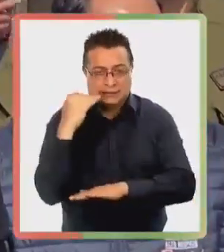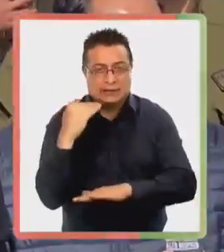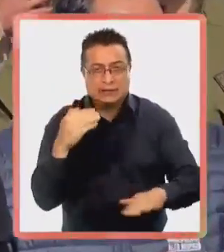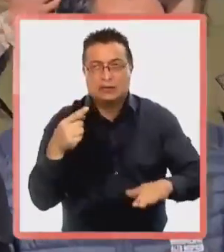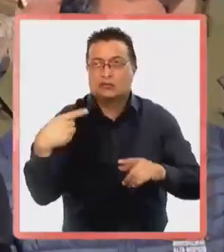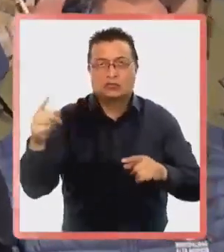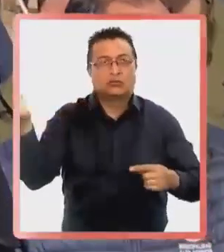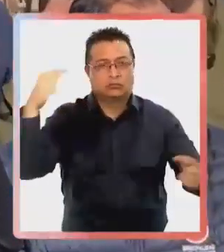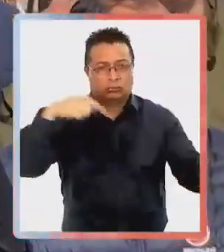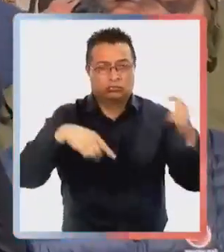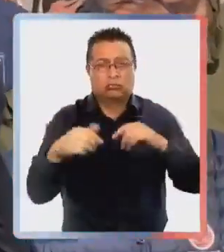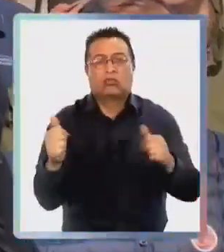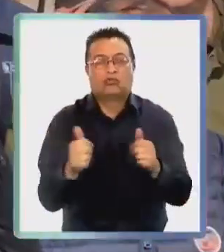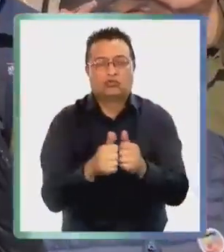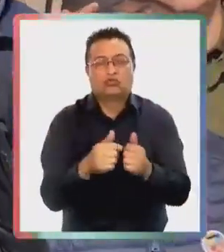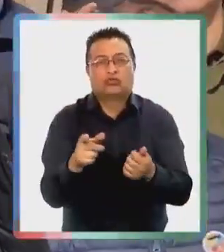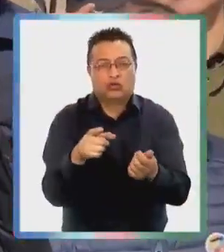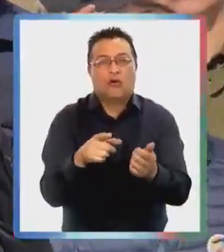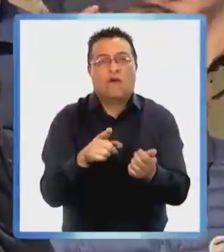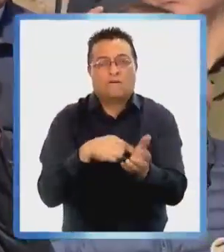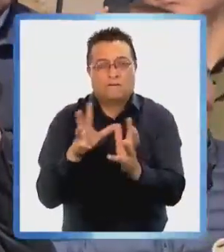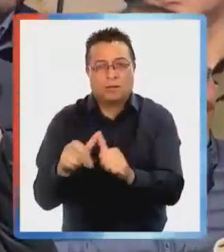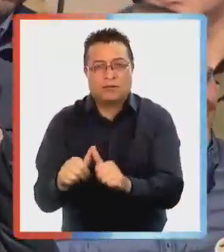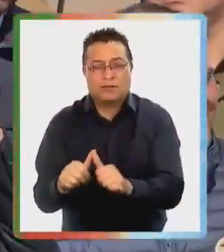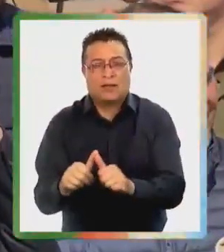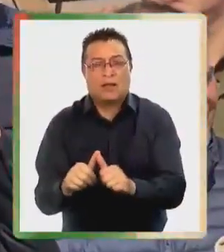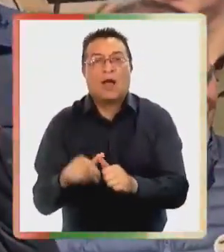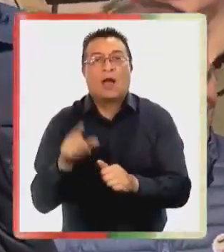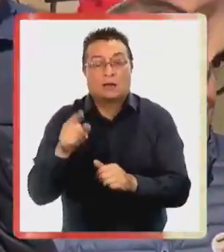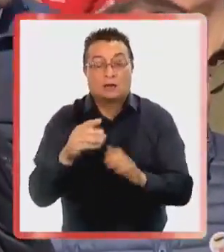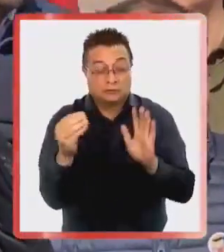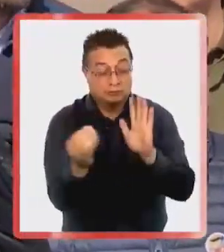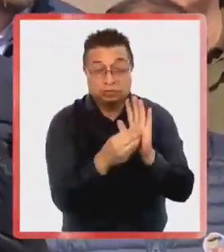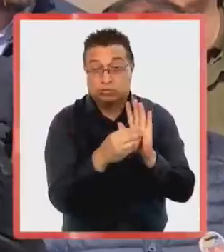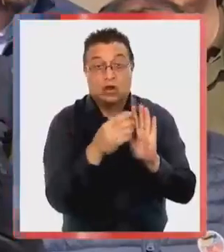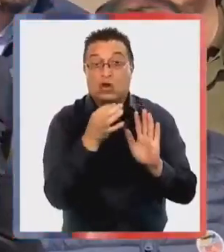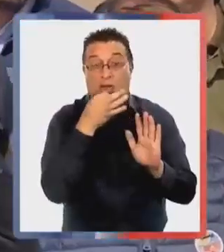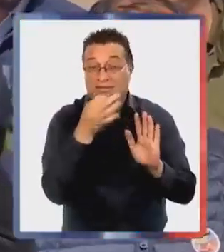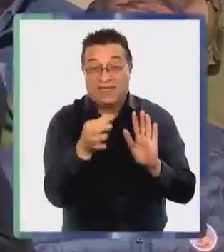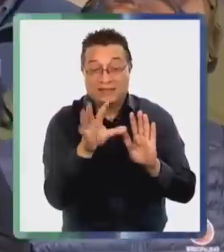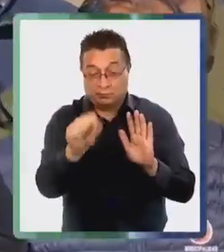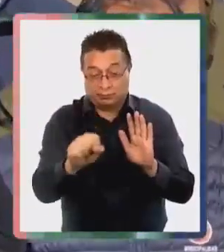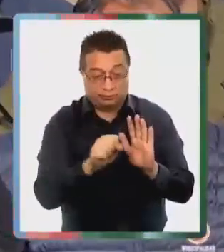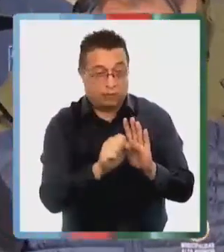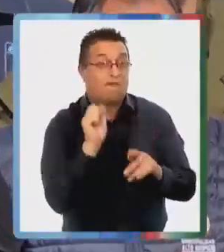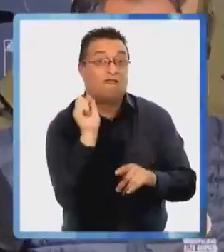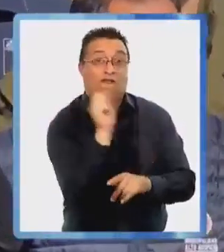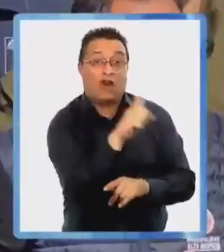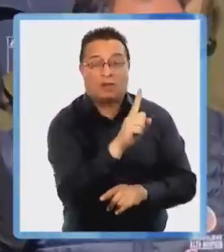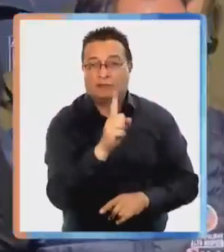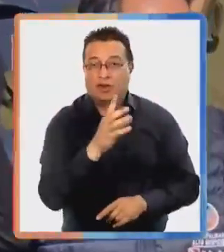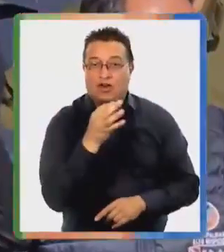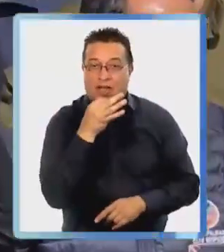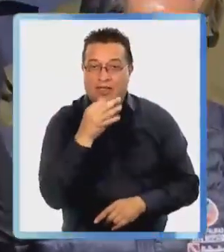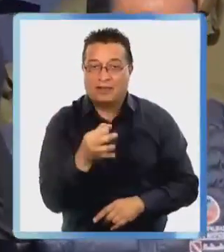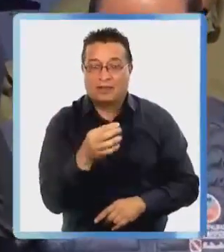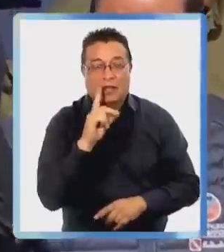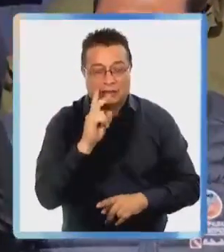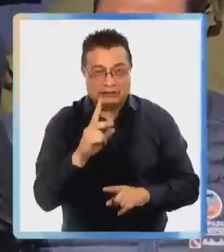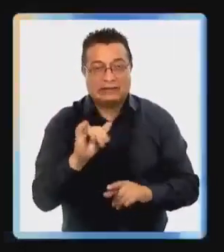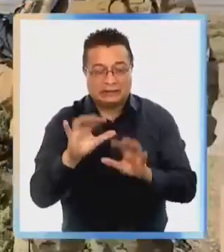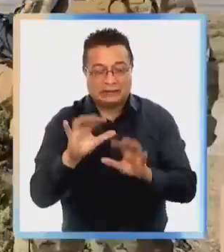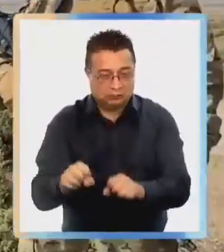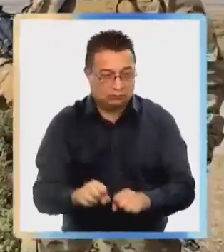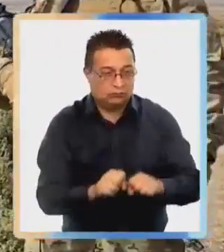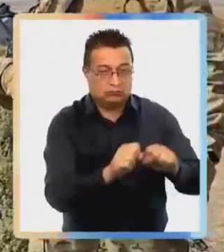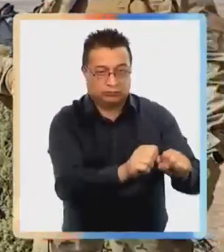no establece en ningún caso la expulsión de migrantes, sí la reconducción y el empadronamiento. Saber quiénes son las